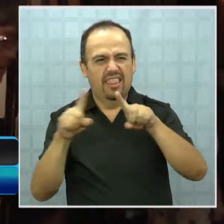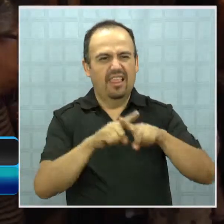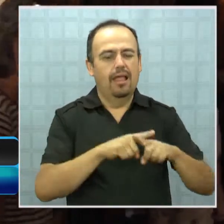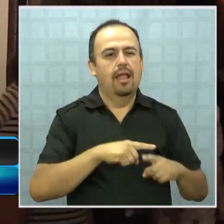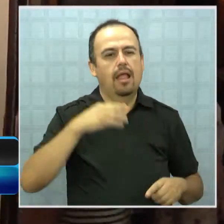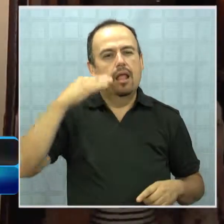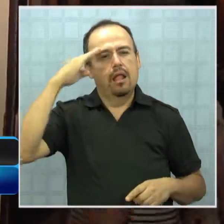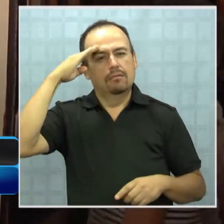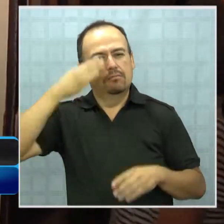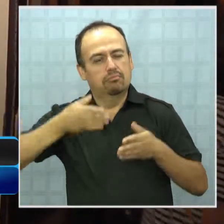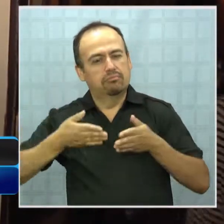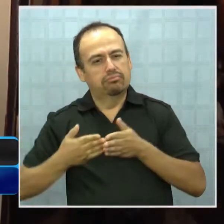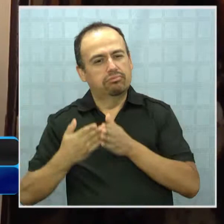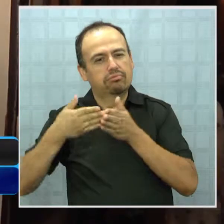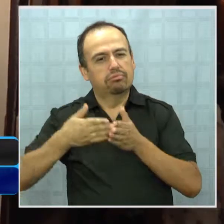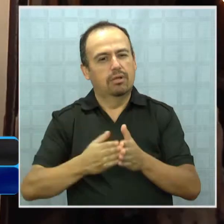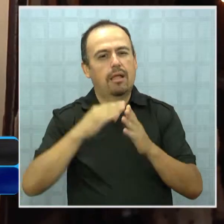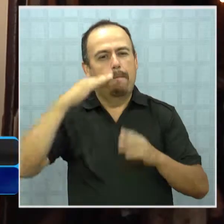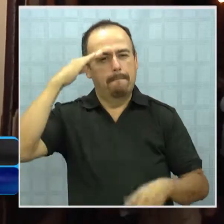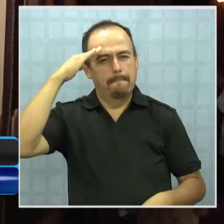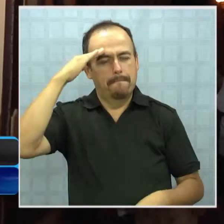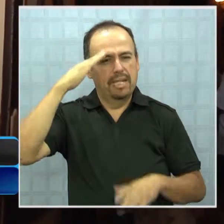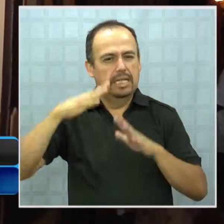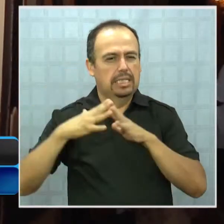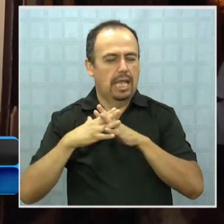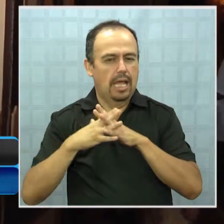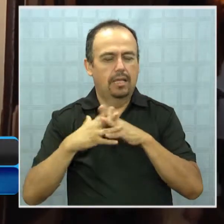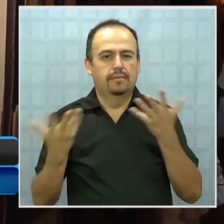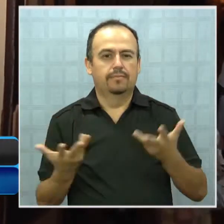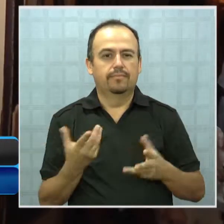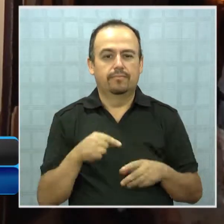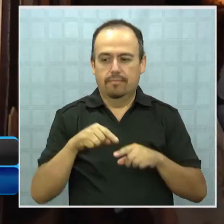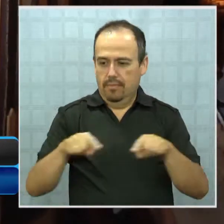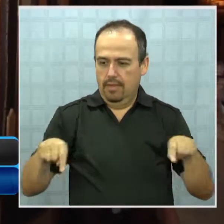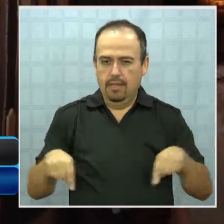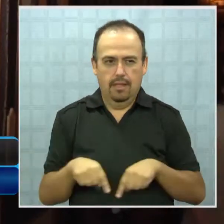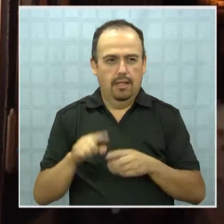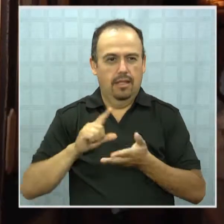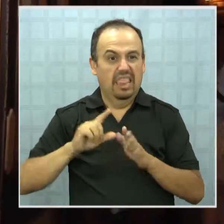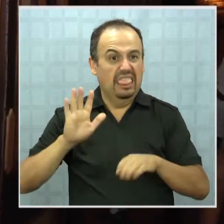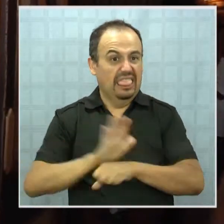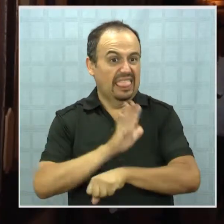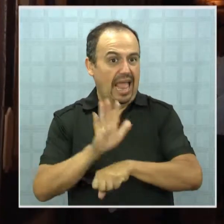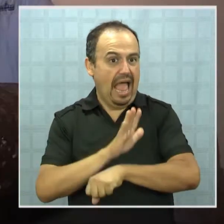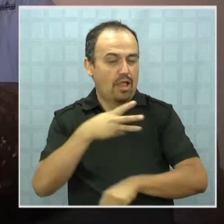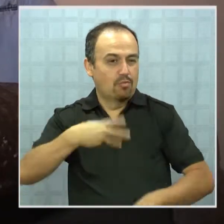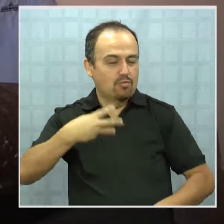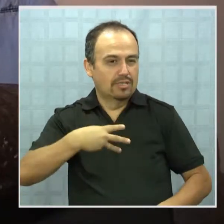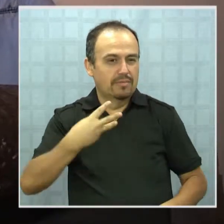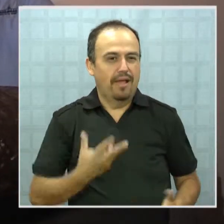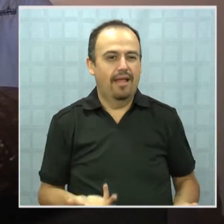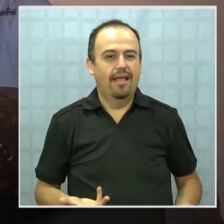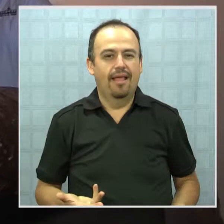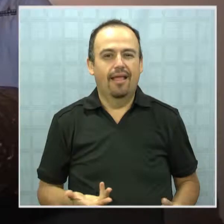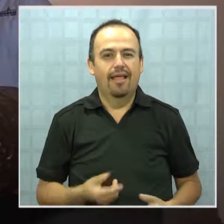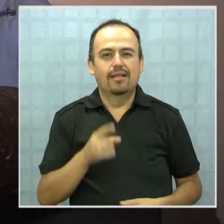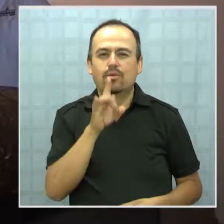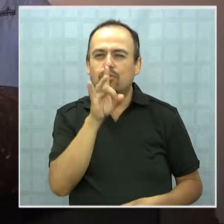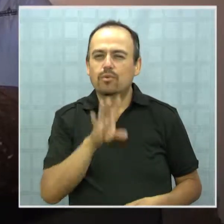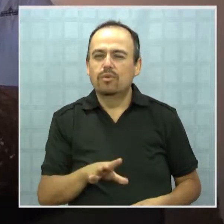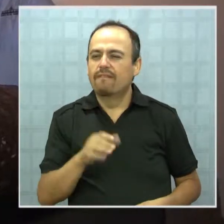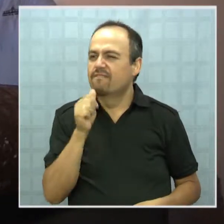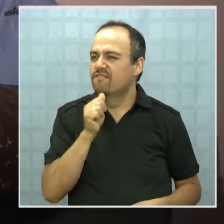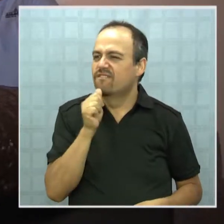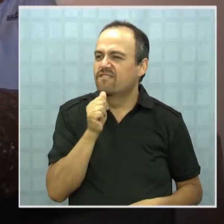militar de acá mismo en él en el texto municipal que lo único que estamos de menú